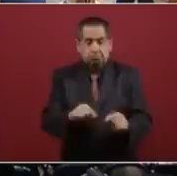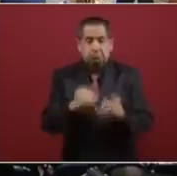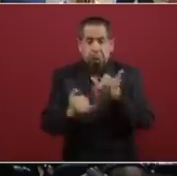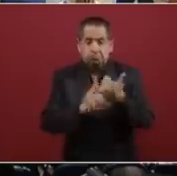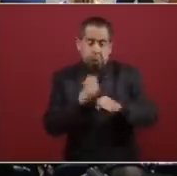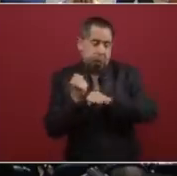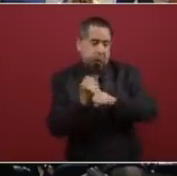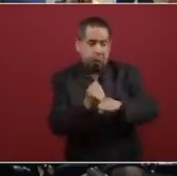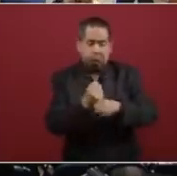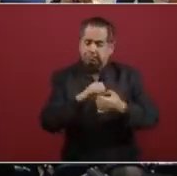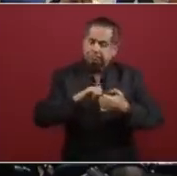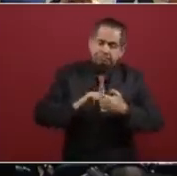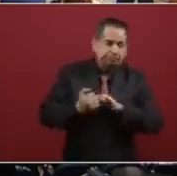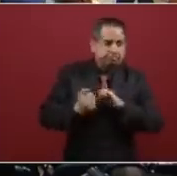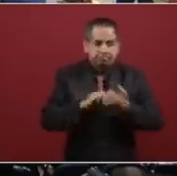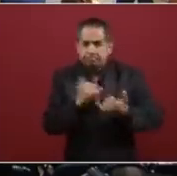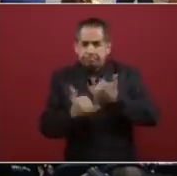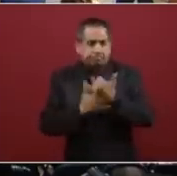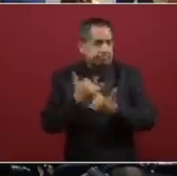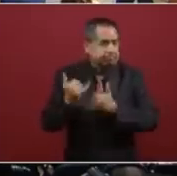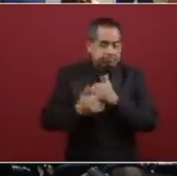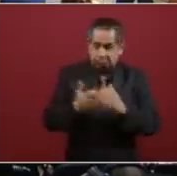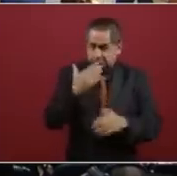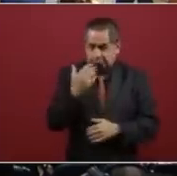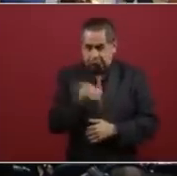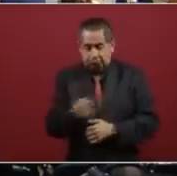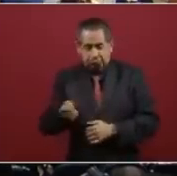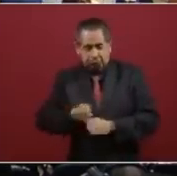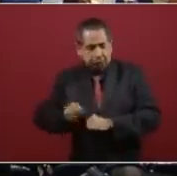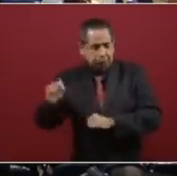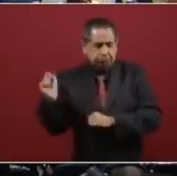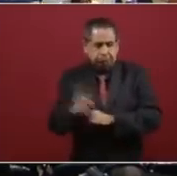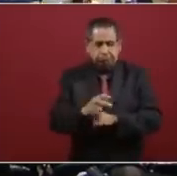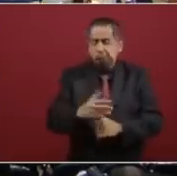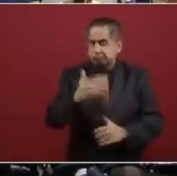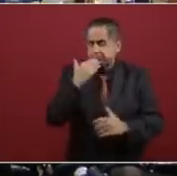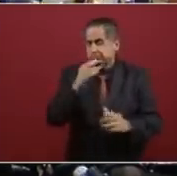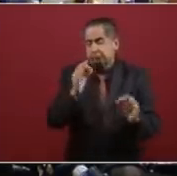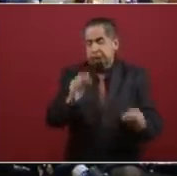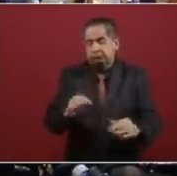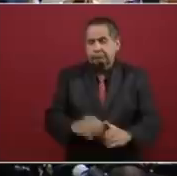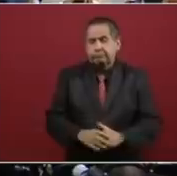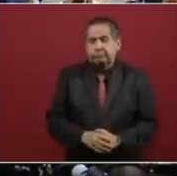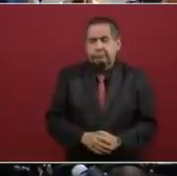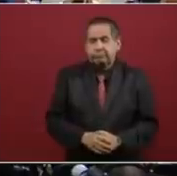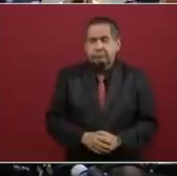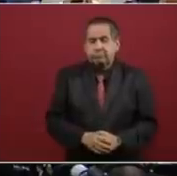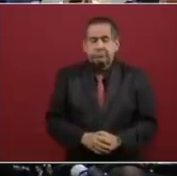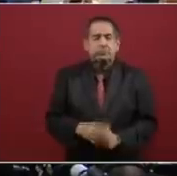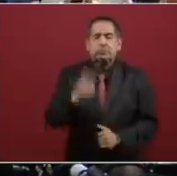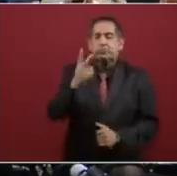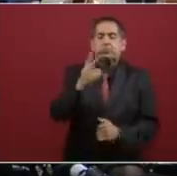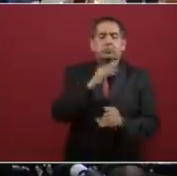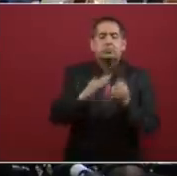Va a haber buena pelota. Gracias, señor presidente. Dos más.